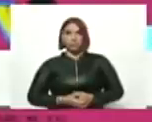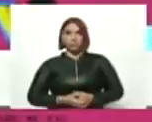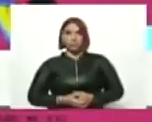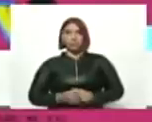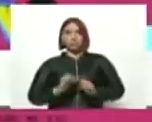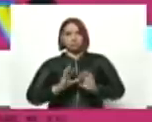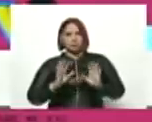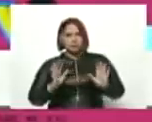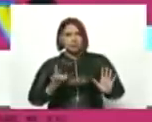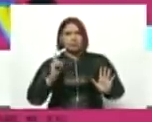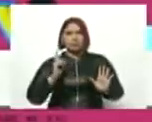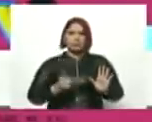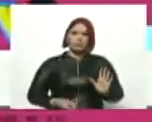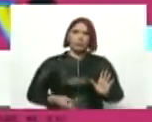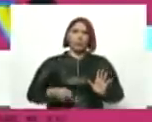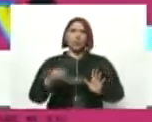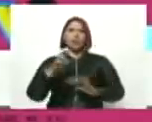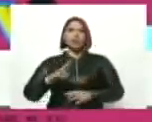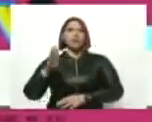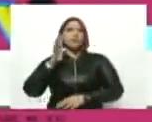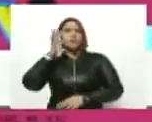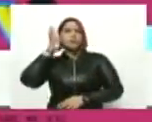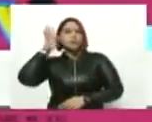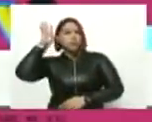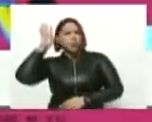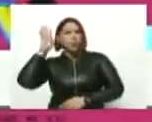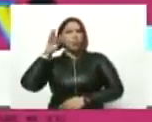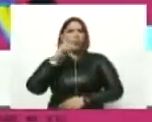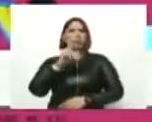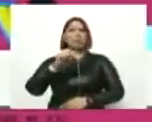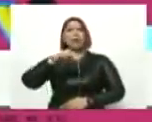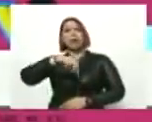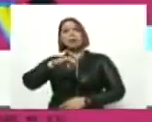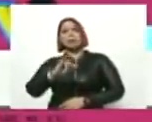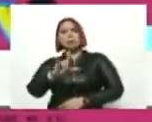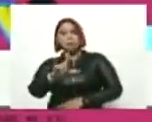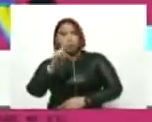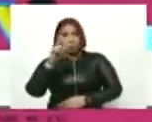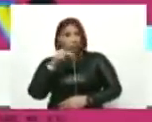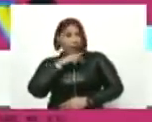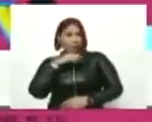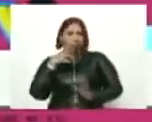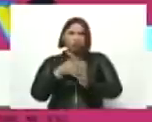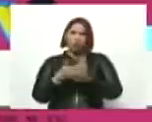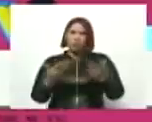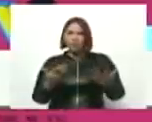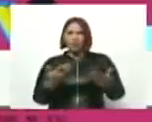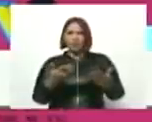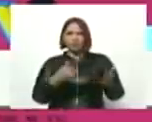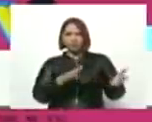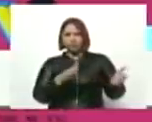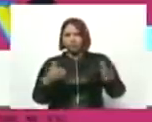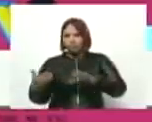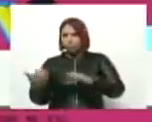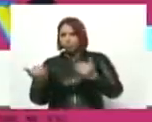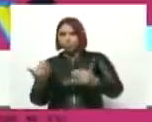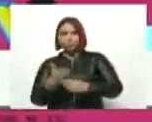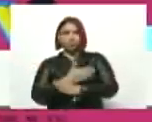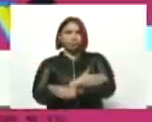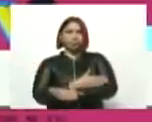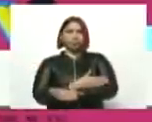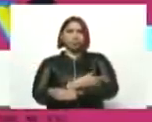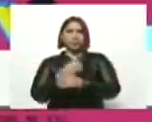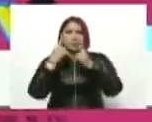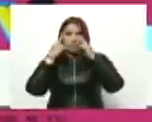Claro, Robert, Danilo, hablo de los recientes, ¿ves? Hablo de los recientes. El Chino Khan no